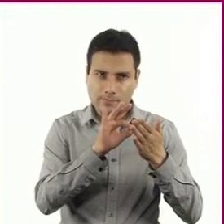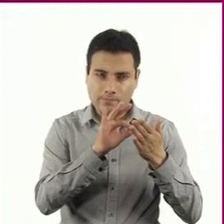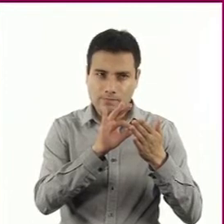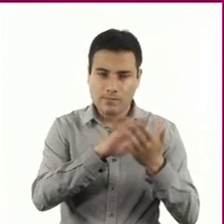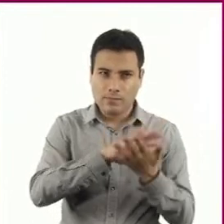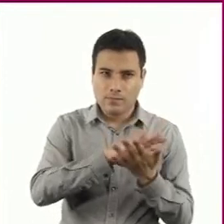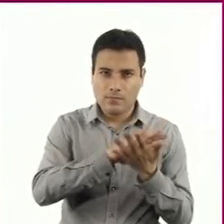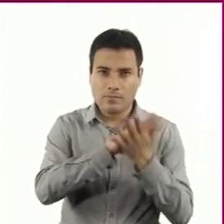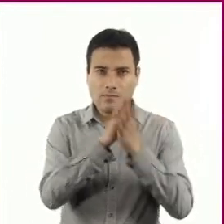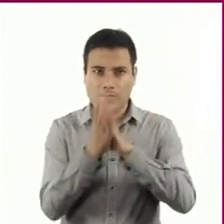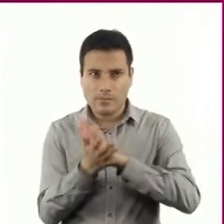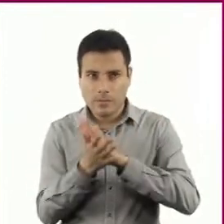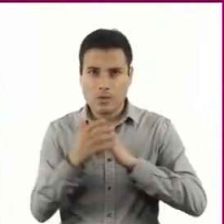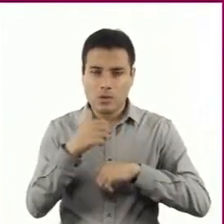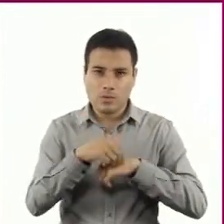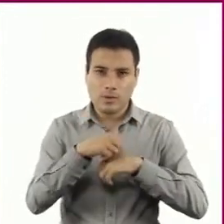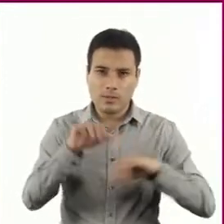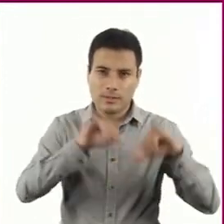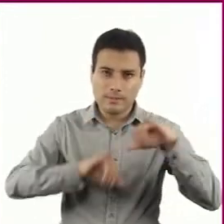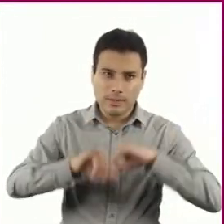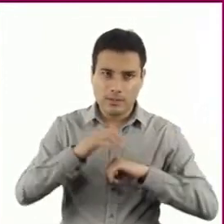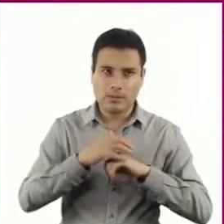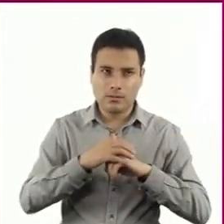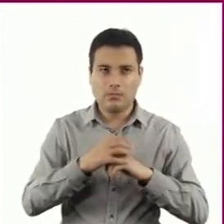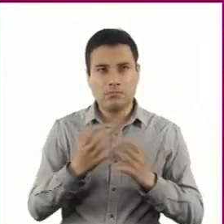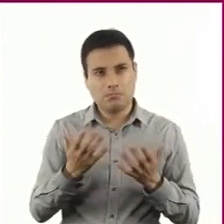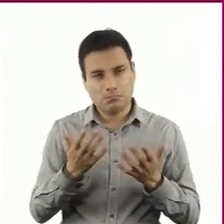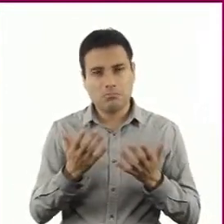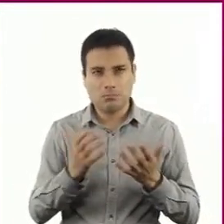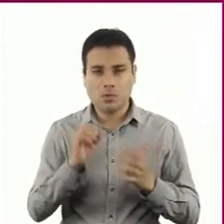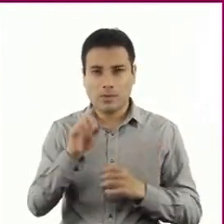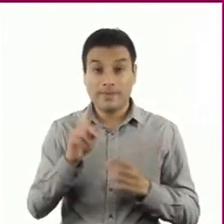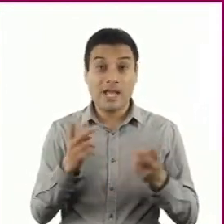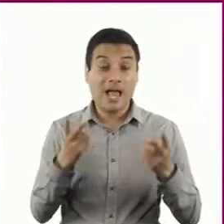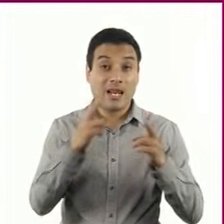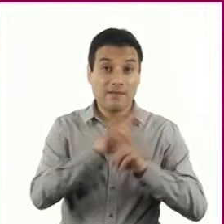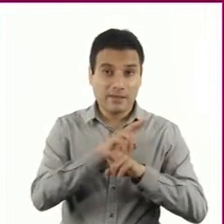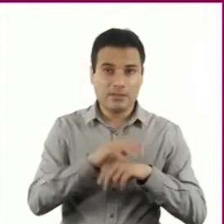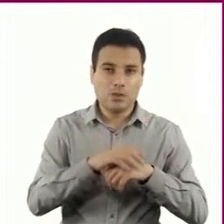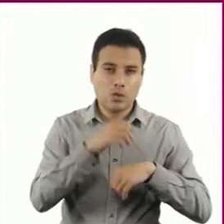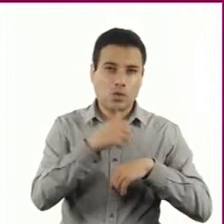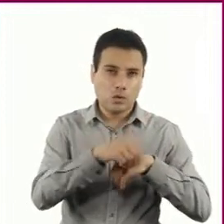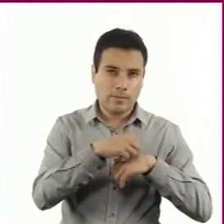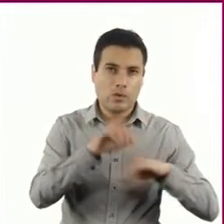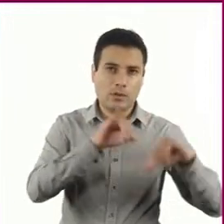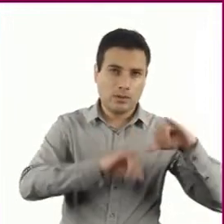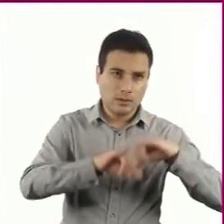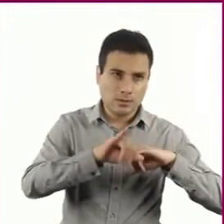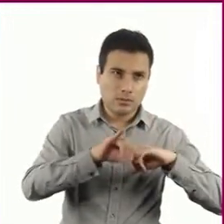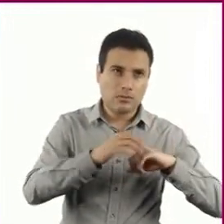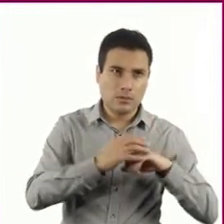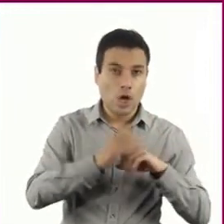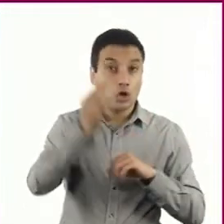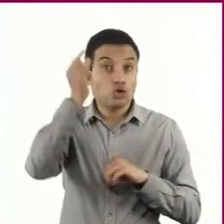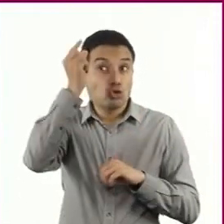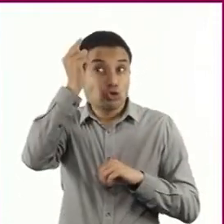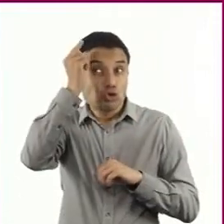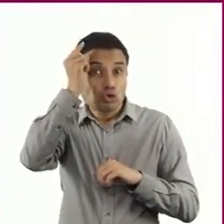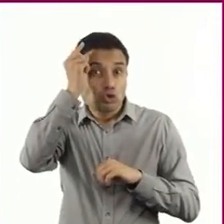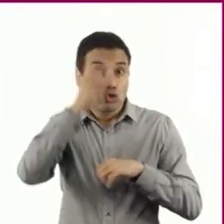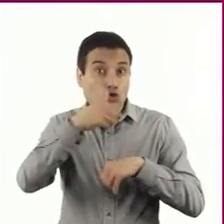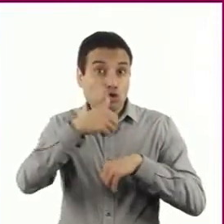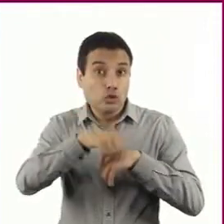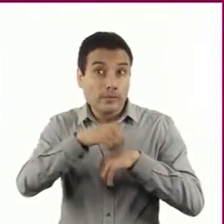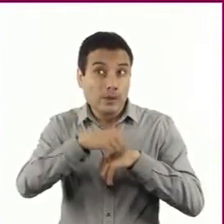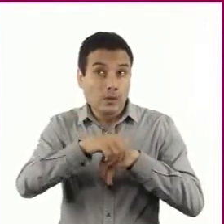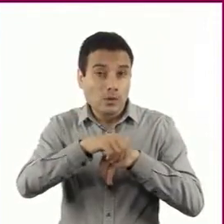decimal, se recorre el punto decimal a la izquierda tantas cifras como indica el valor absoluto del exponente. Estás